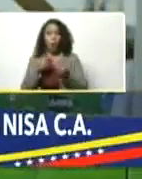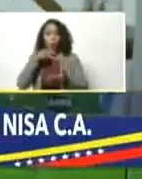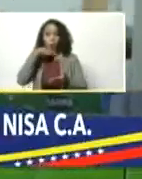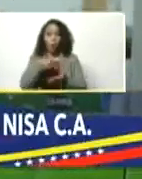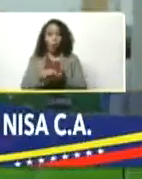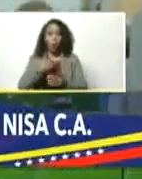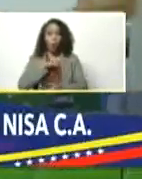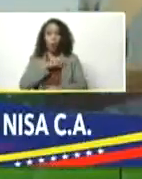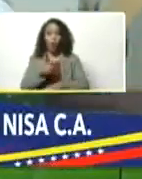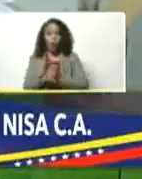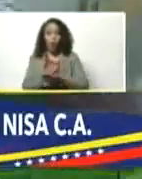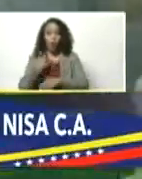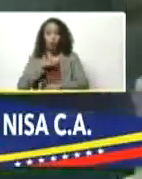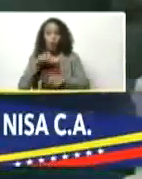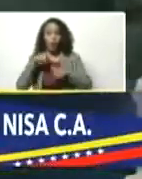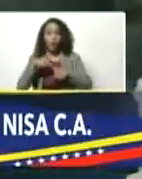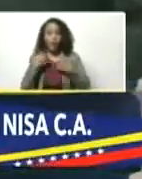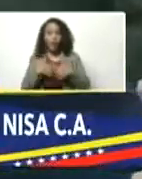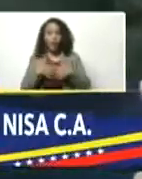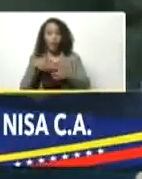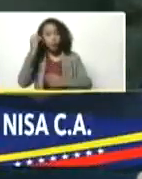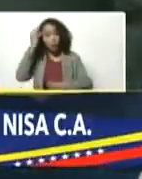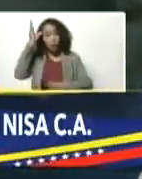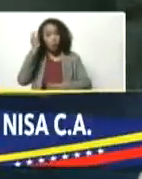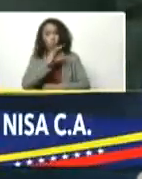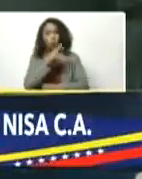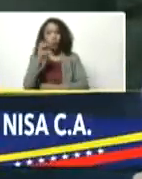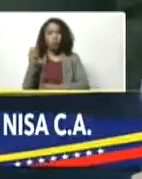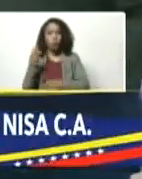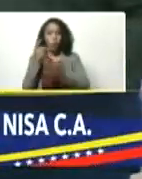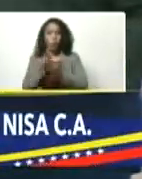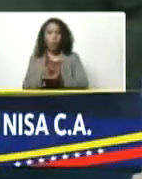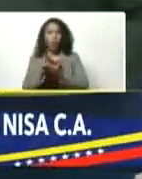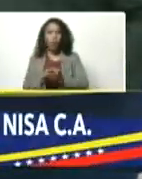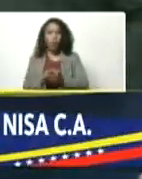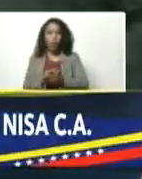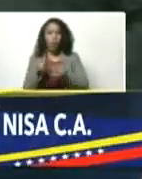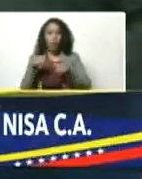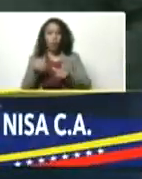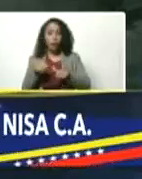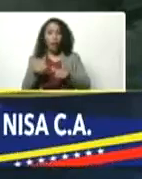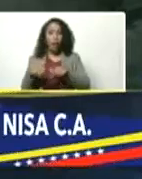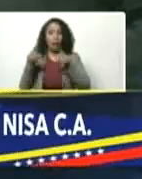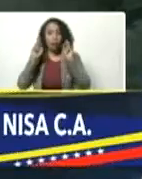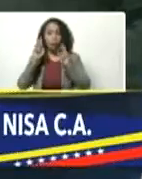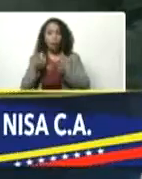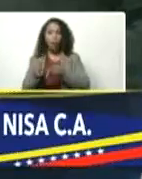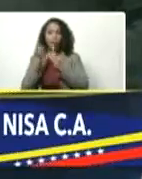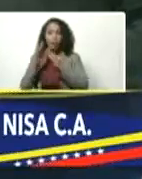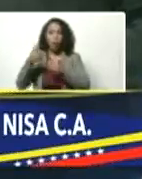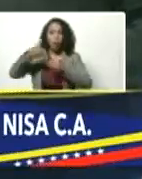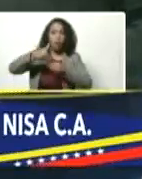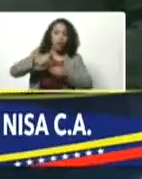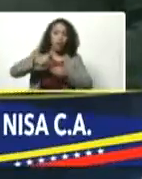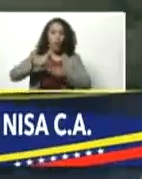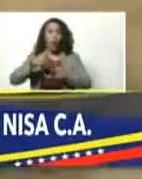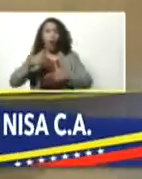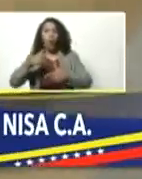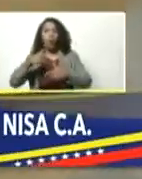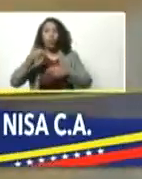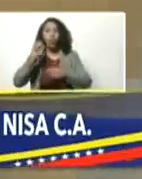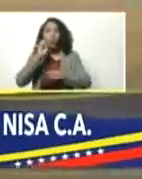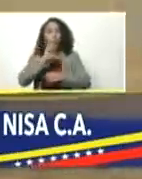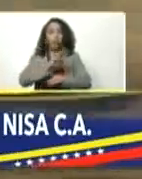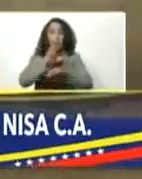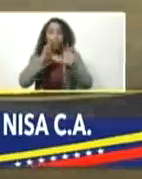gobernador, nosotros tenemos una planta con una capacidad de 400 toneladas en el área de llenado, 270 toneladas de producción